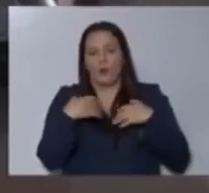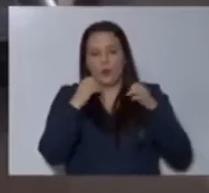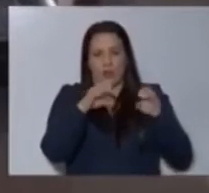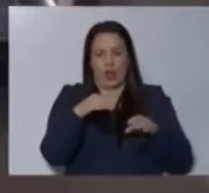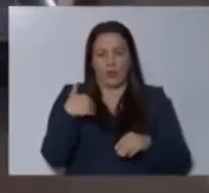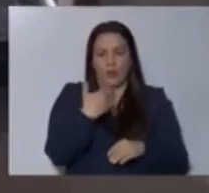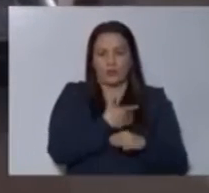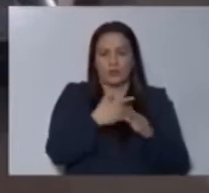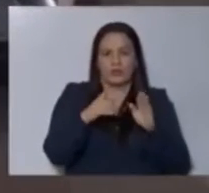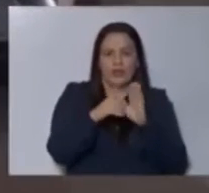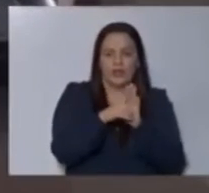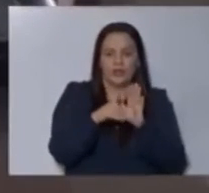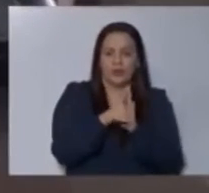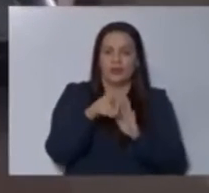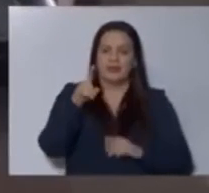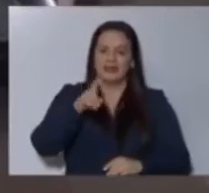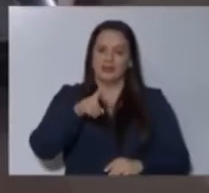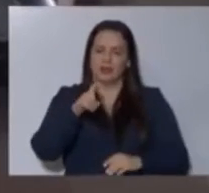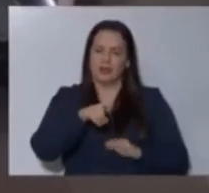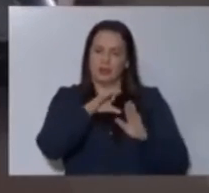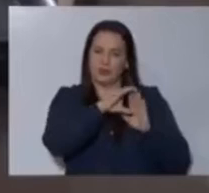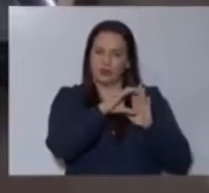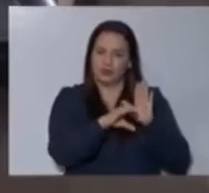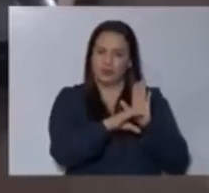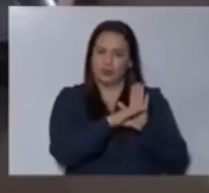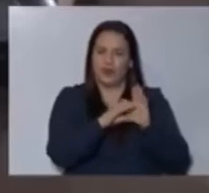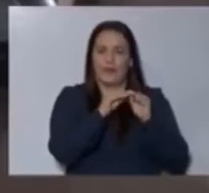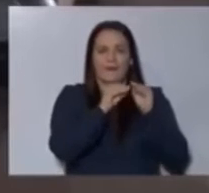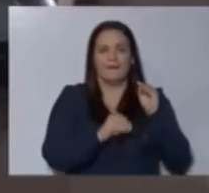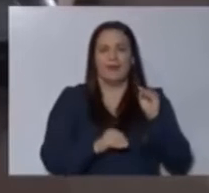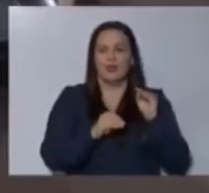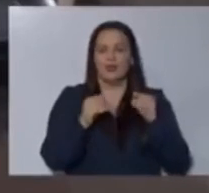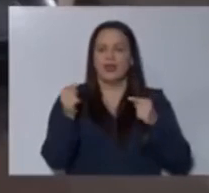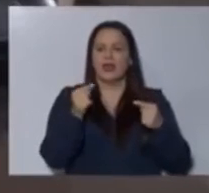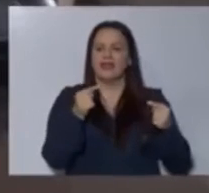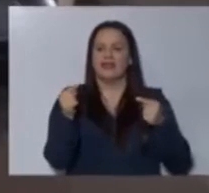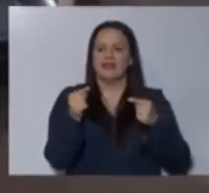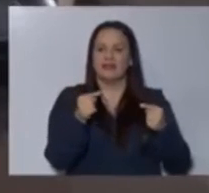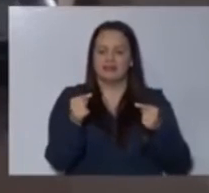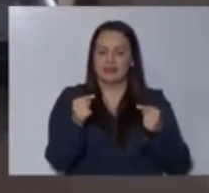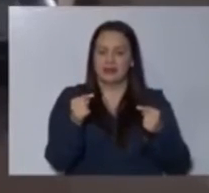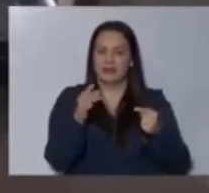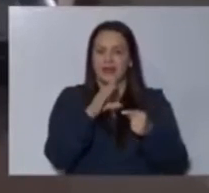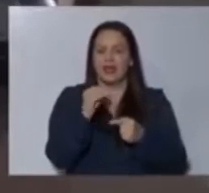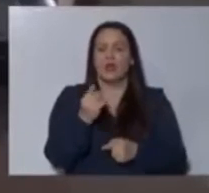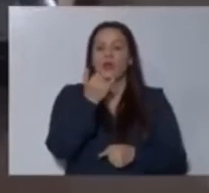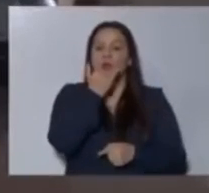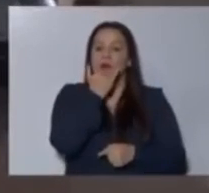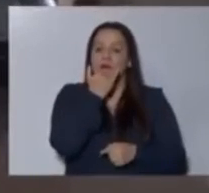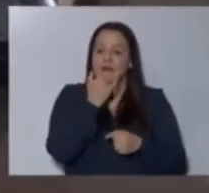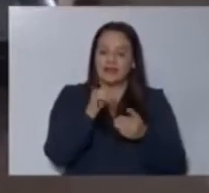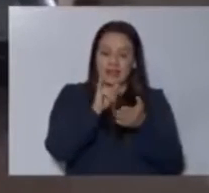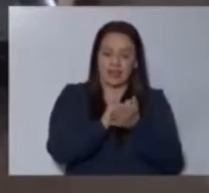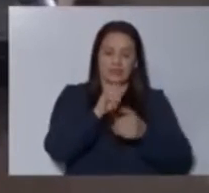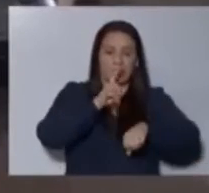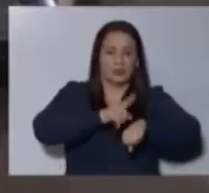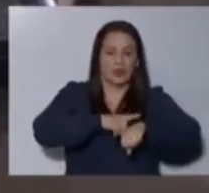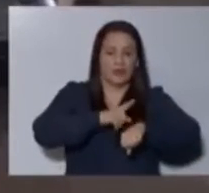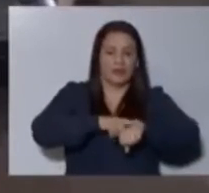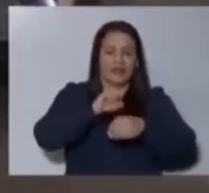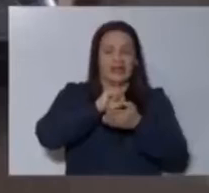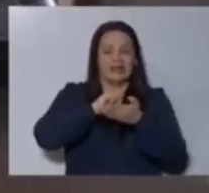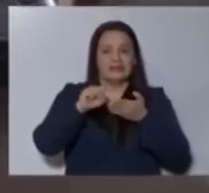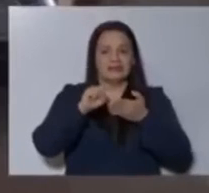deberes constitucionales, mucho menos al de discrepar. Lo que pasa en estas épocas de la Santa Inquisición